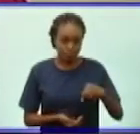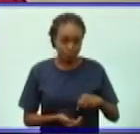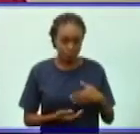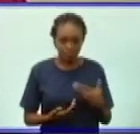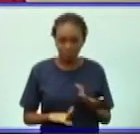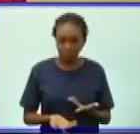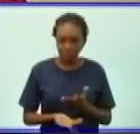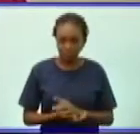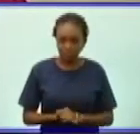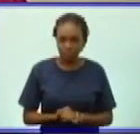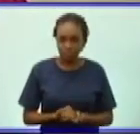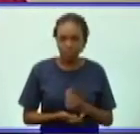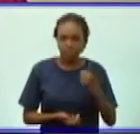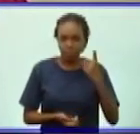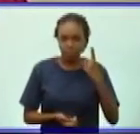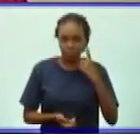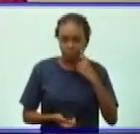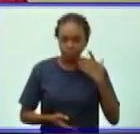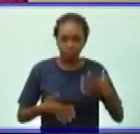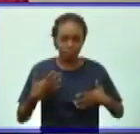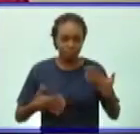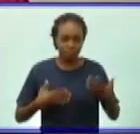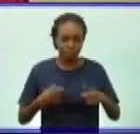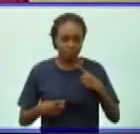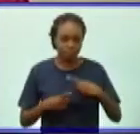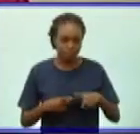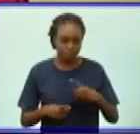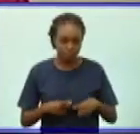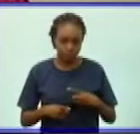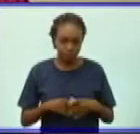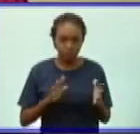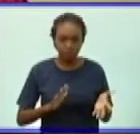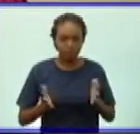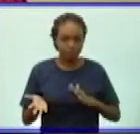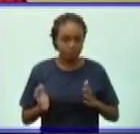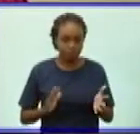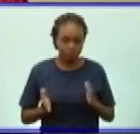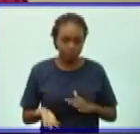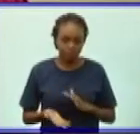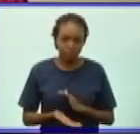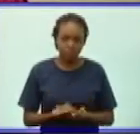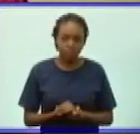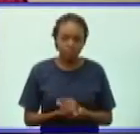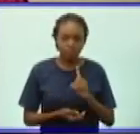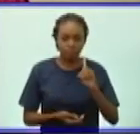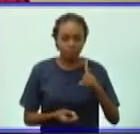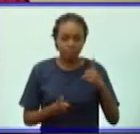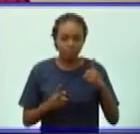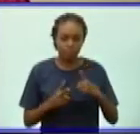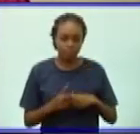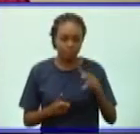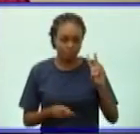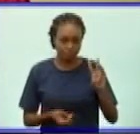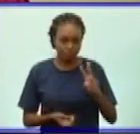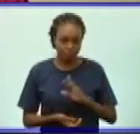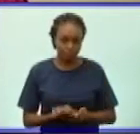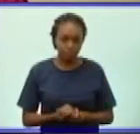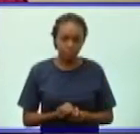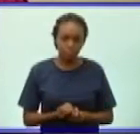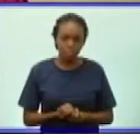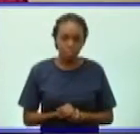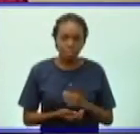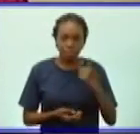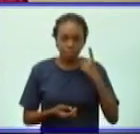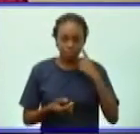a dar una sistematización relacionada con el capítulo 1 y parte del capítulo 2. Pero es muy importante